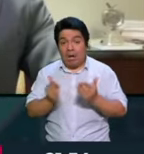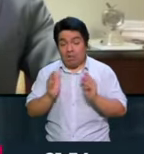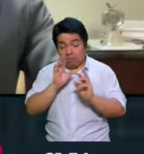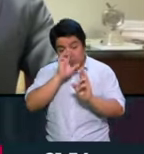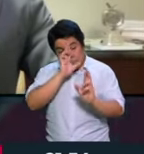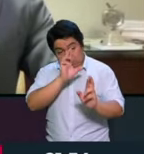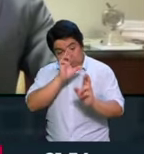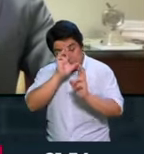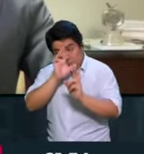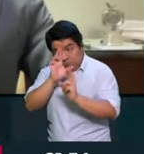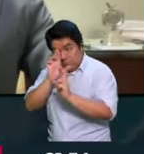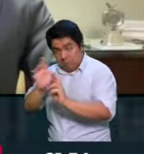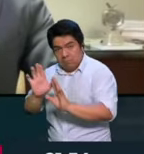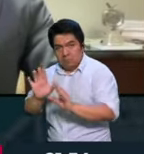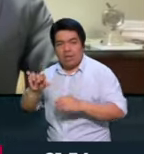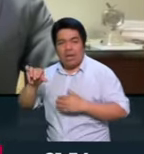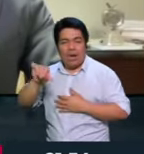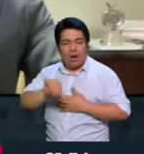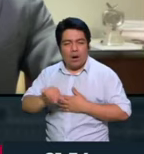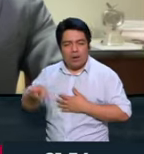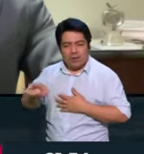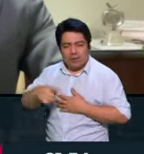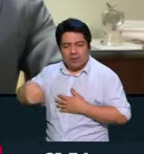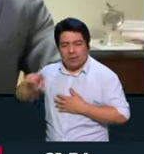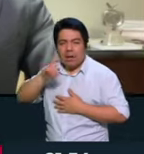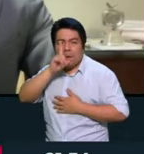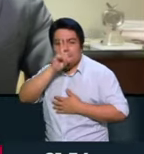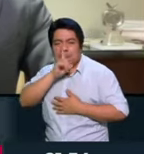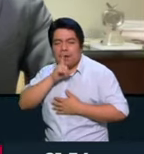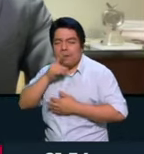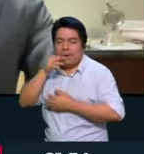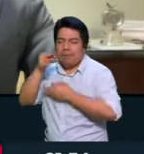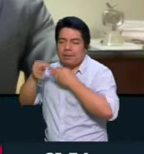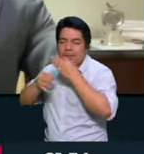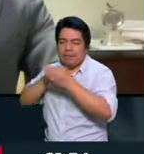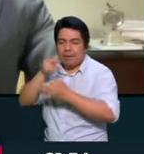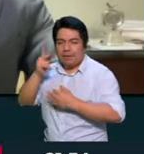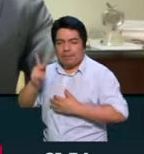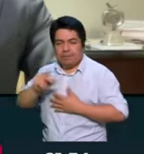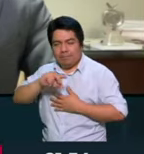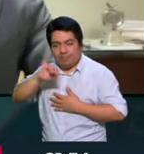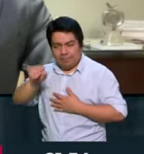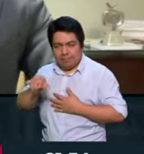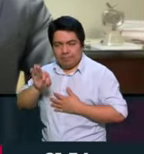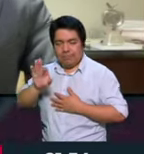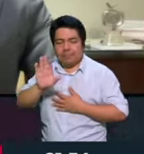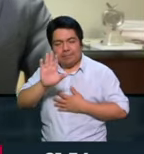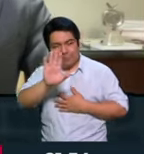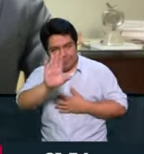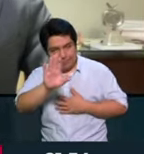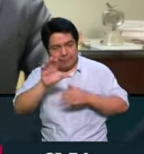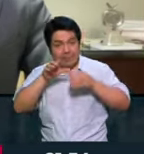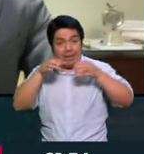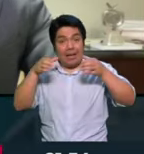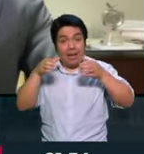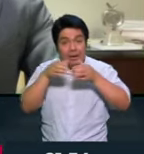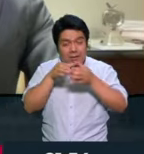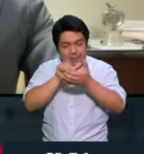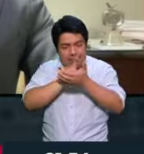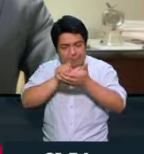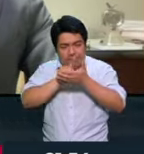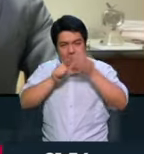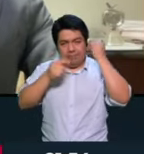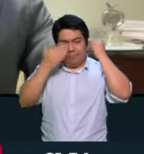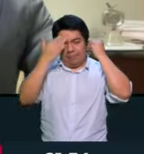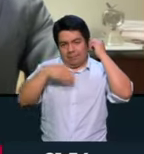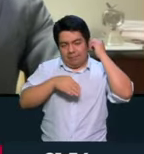respetado. Hoy también es parte de la narrativa y de la infodemia que se ha hecho en torno a la reforma judicial. A ver, el Congreso, el Legislativo, que es uno de los